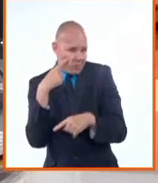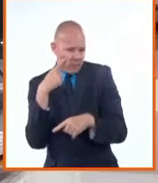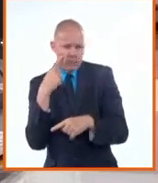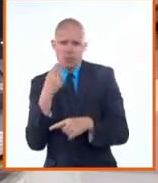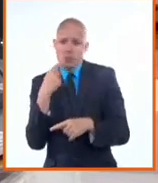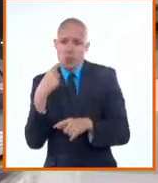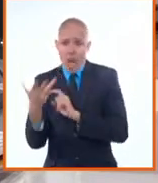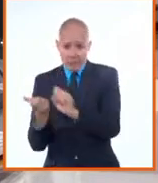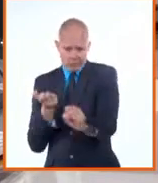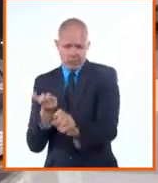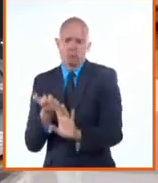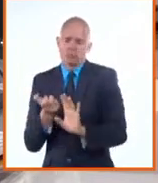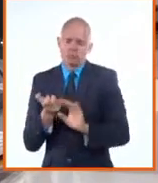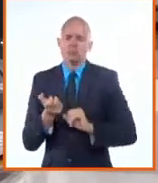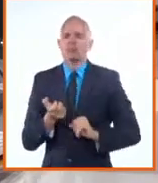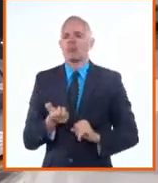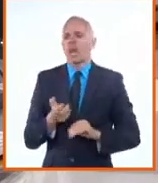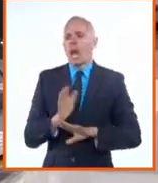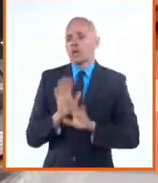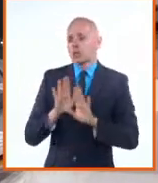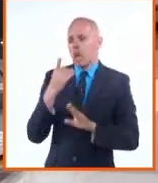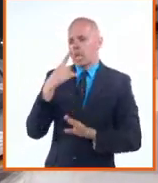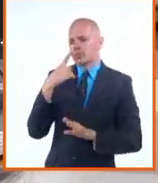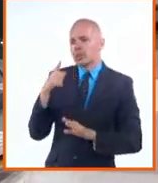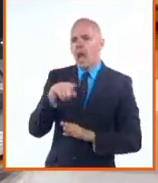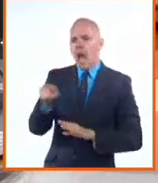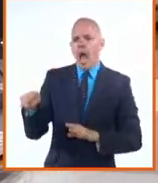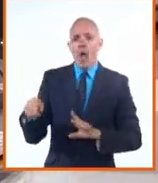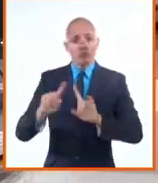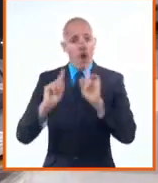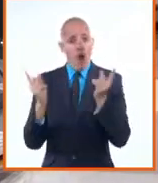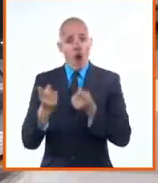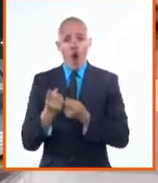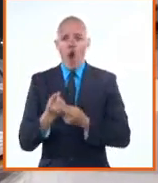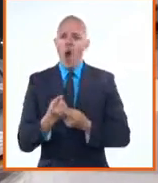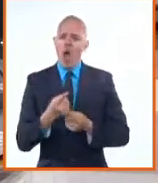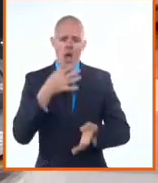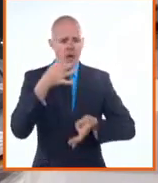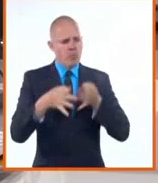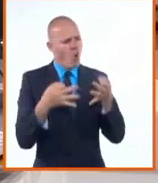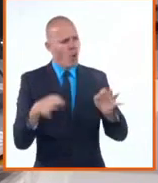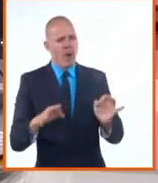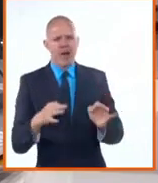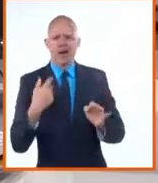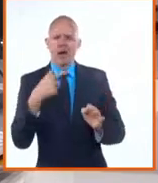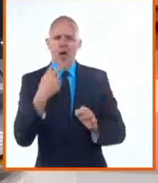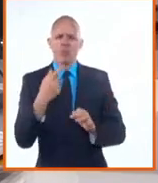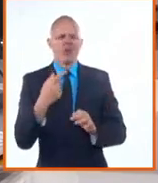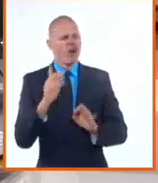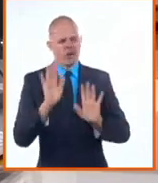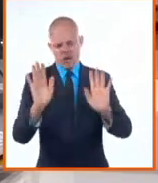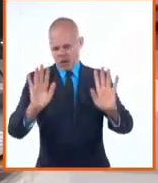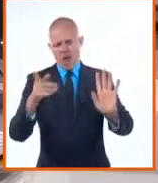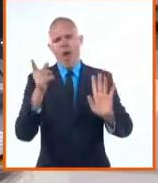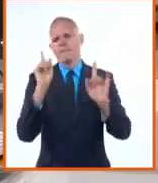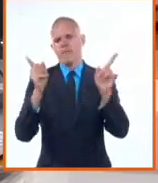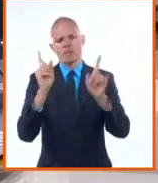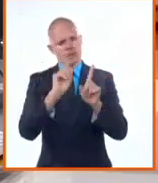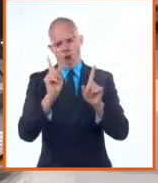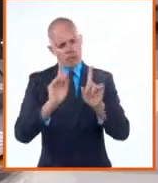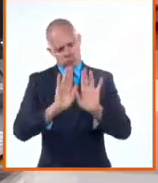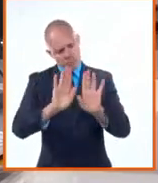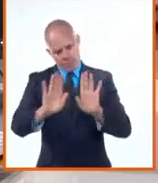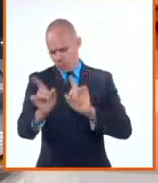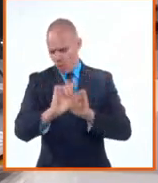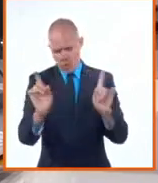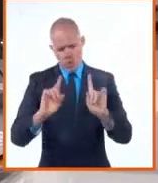del equipo y la respuesta de todos creo que fue ejemplar cada uno desde su pensamiento desde su manera de